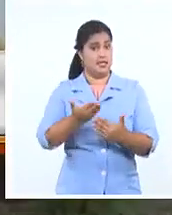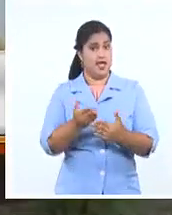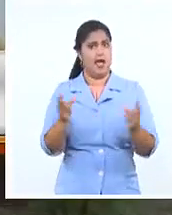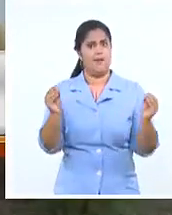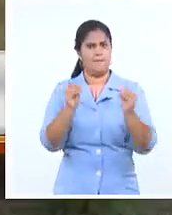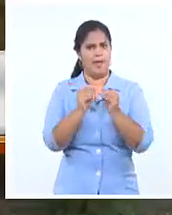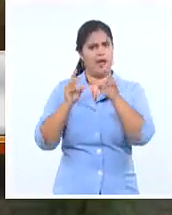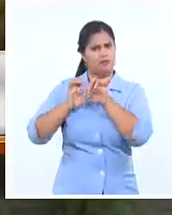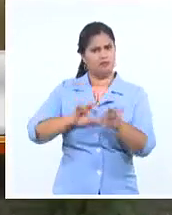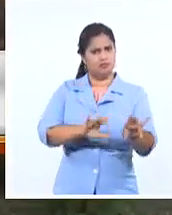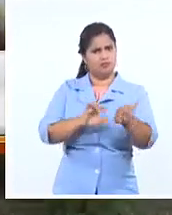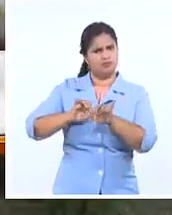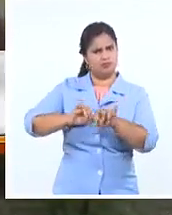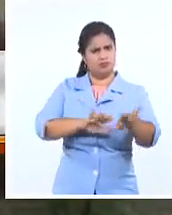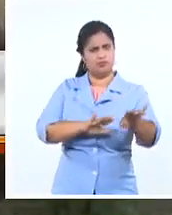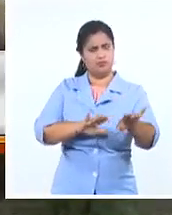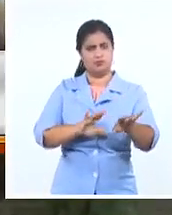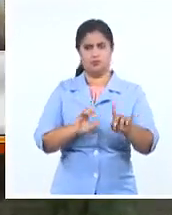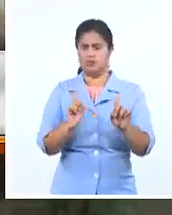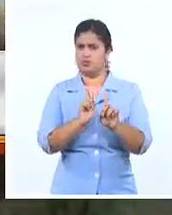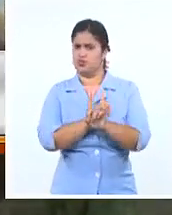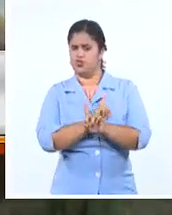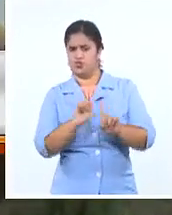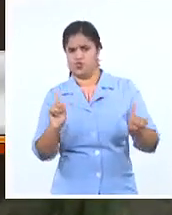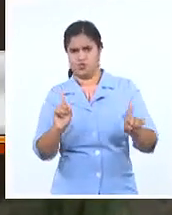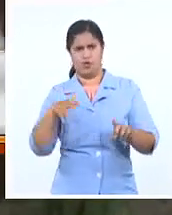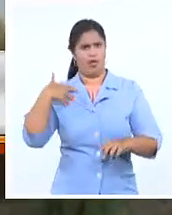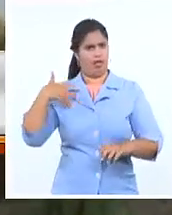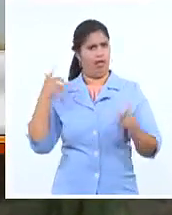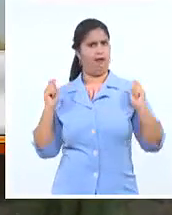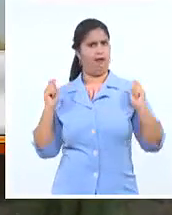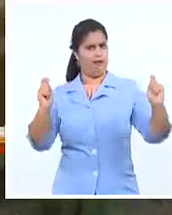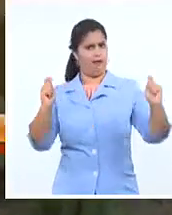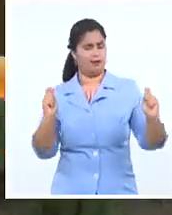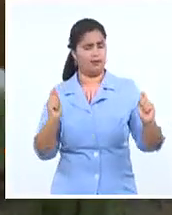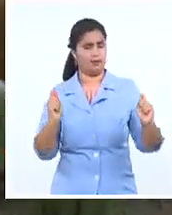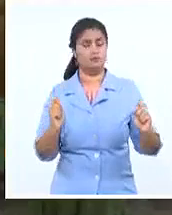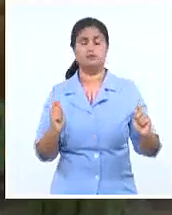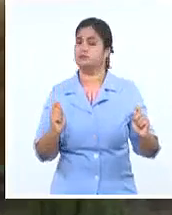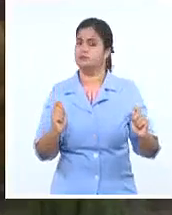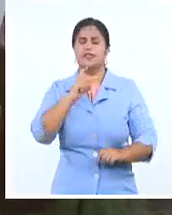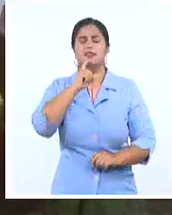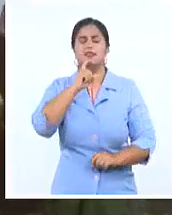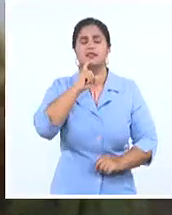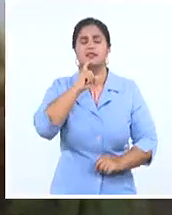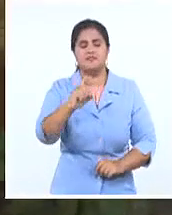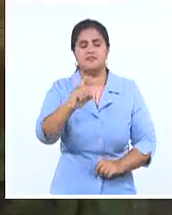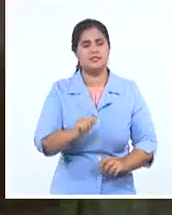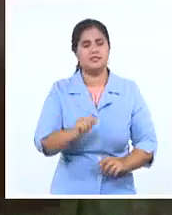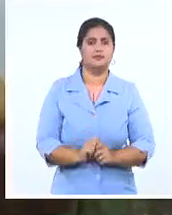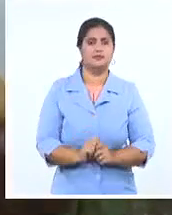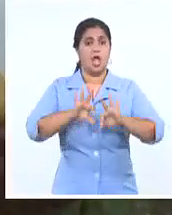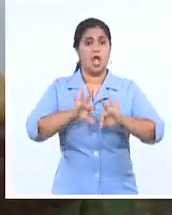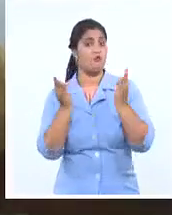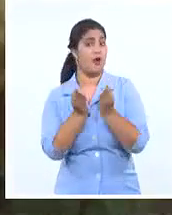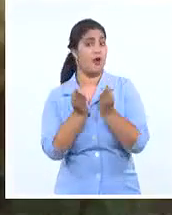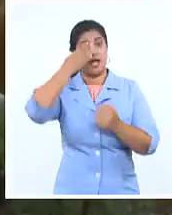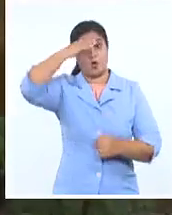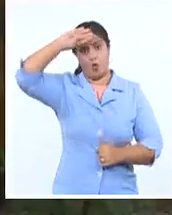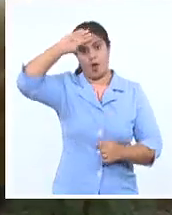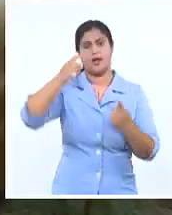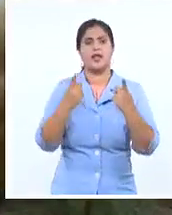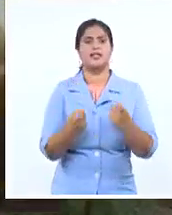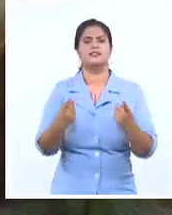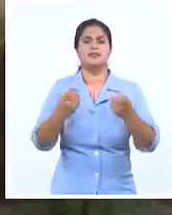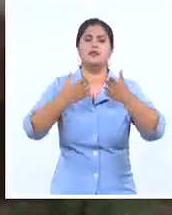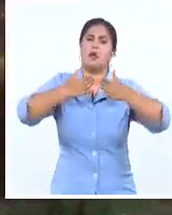familia cubana. Nadie, absolutamente nadie, puede crearle la más mínima preocupación a la familia cubana.